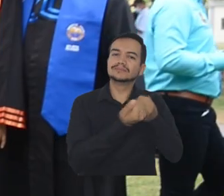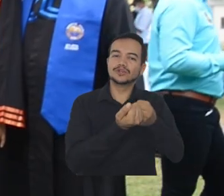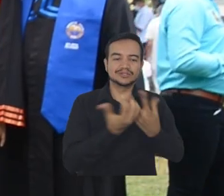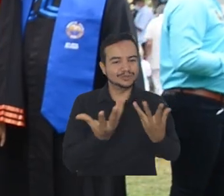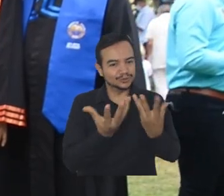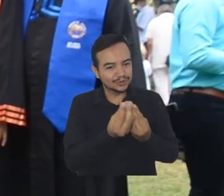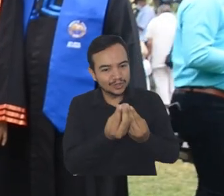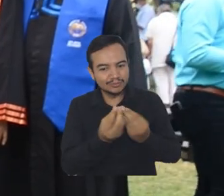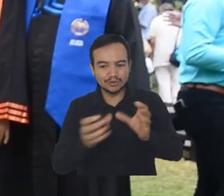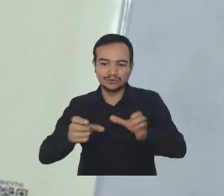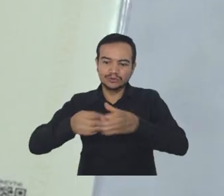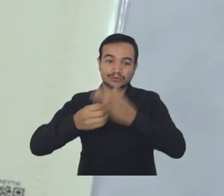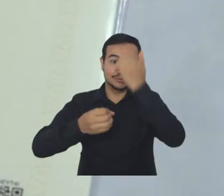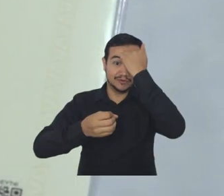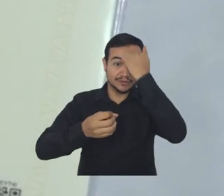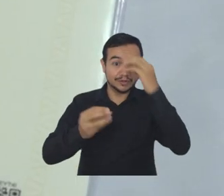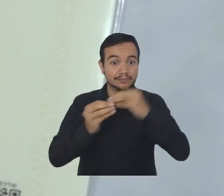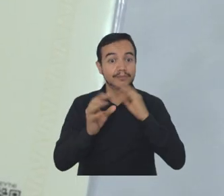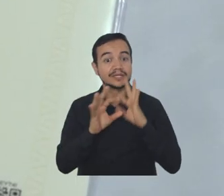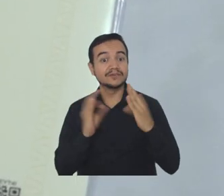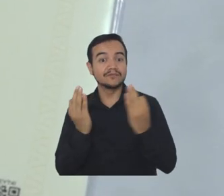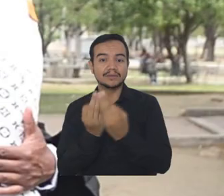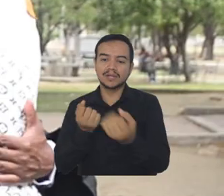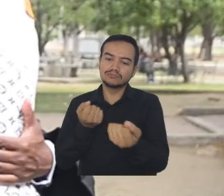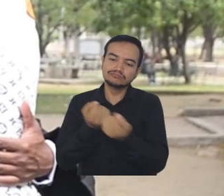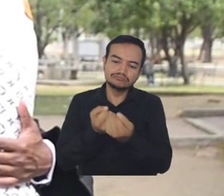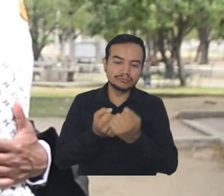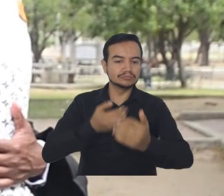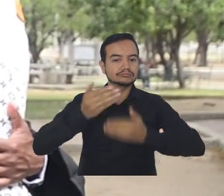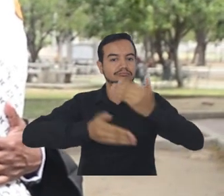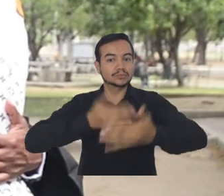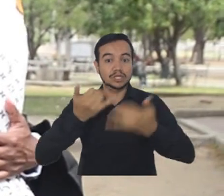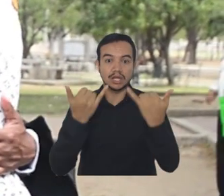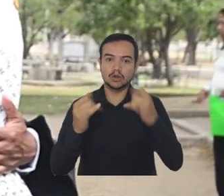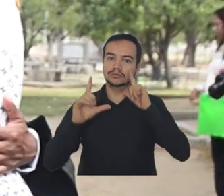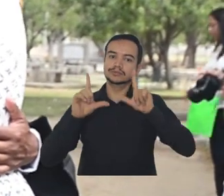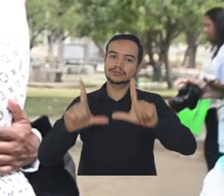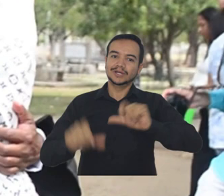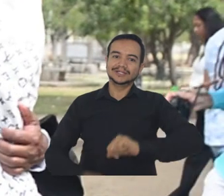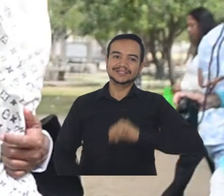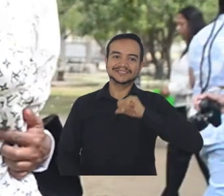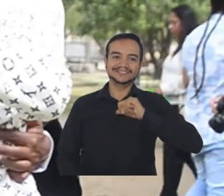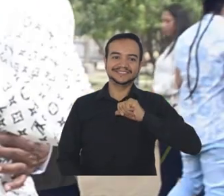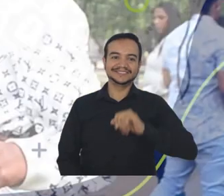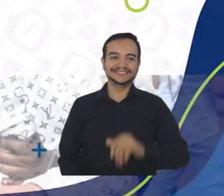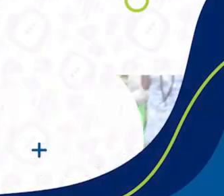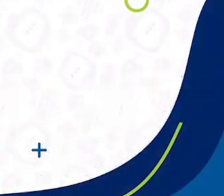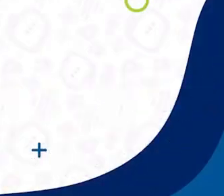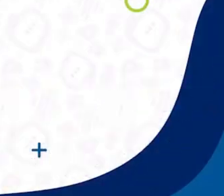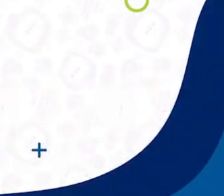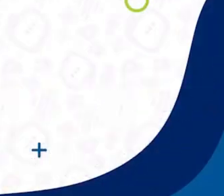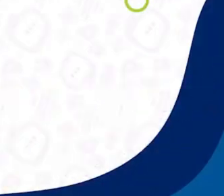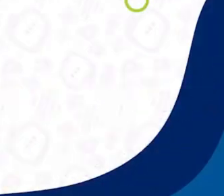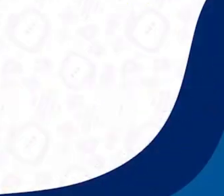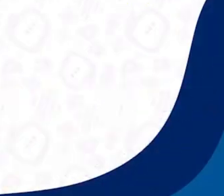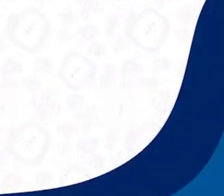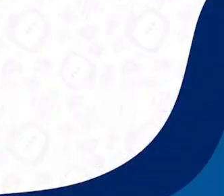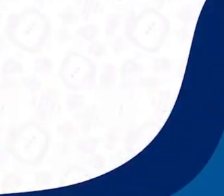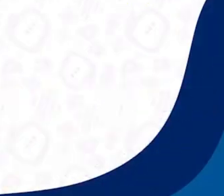de sus compañeros, docentes y familiares que hicieron parte de este proceso que hoy celebra orgulloso.